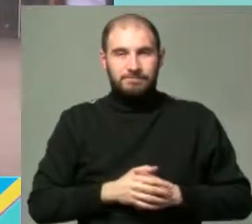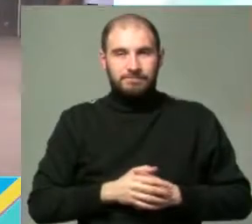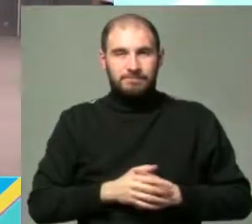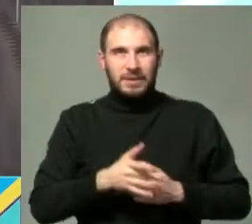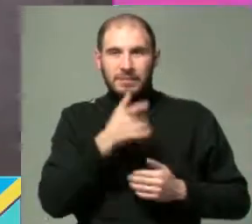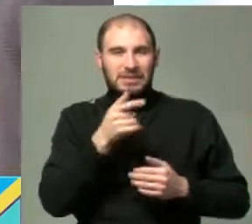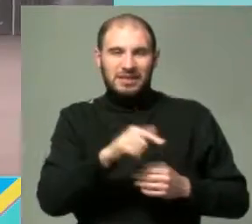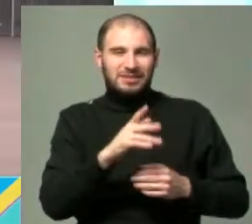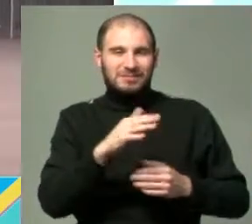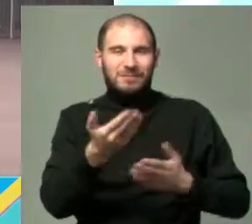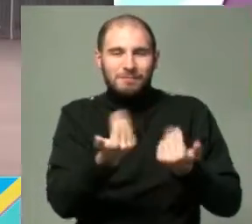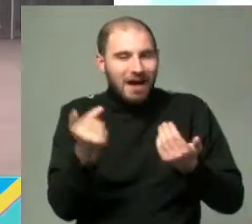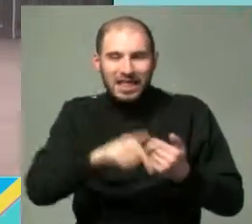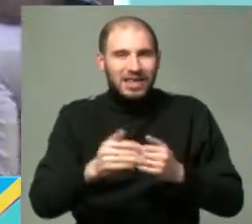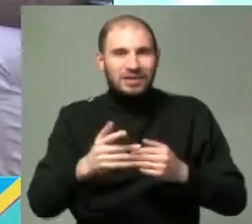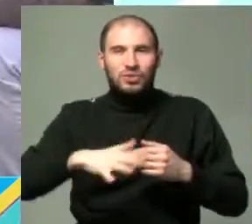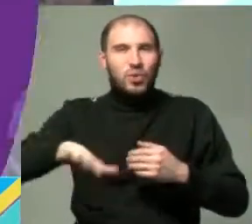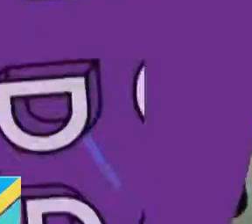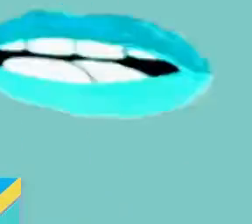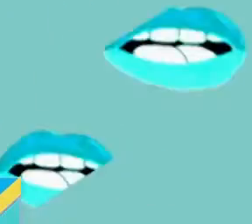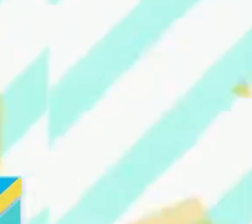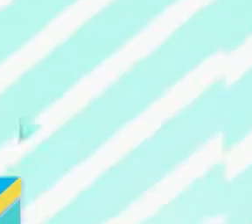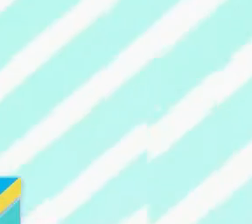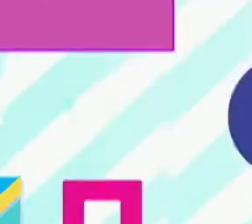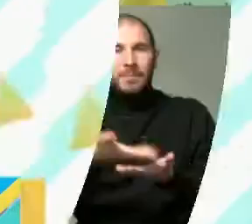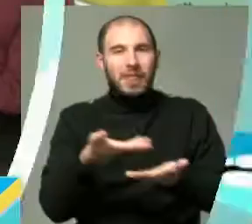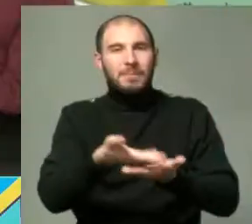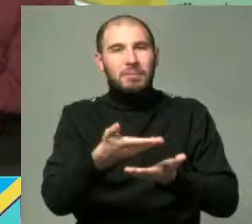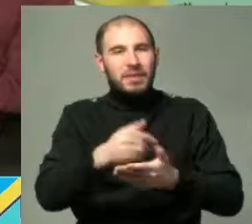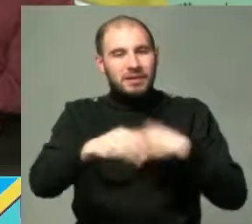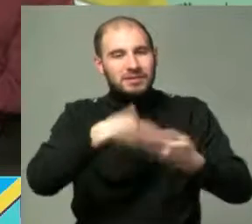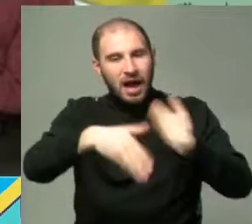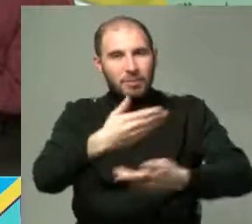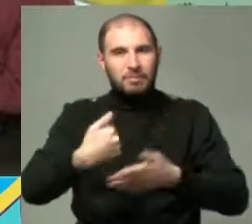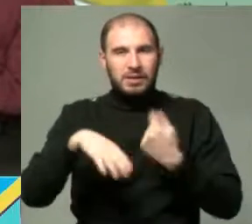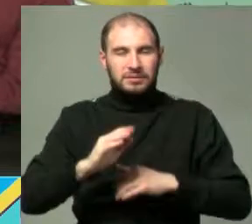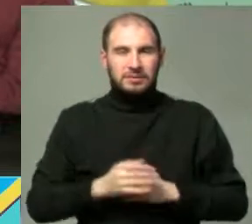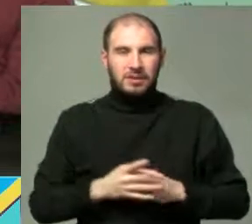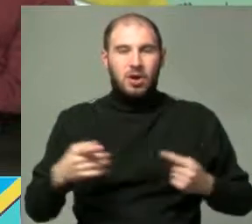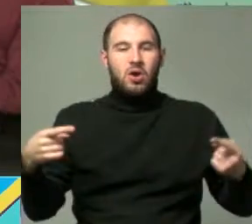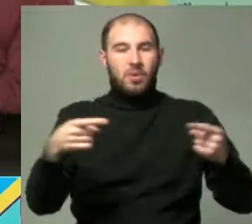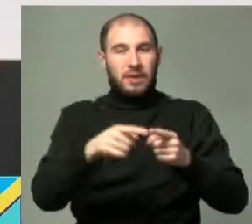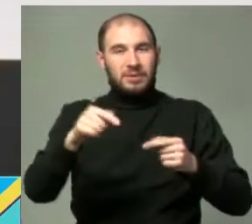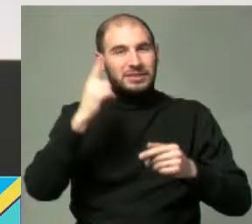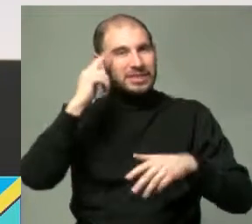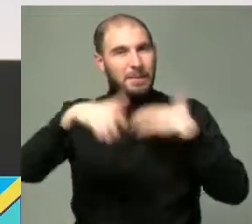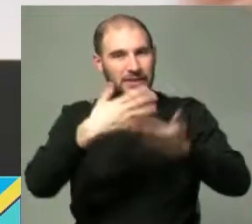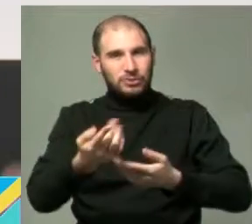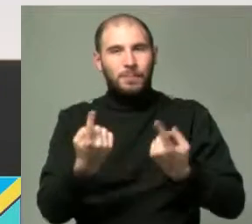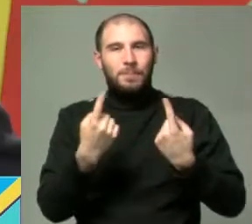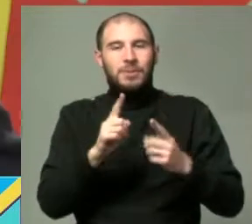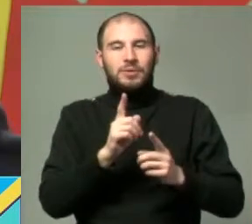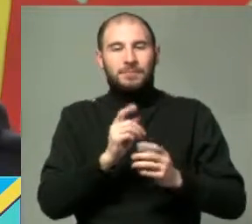ya queda obsoleta para un mercado que te va pidiendo cambios permanentes. Entonces, apuntar a capacitaciones, pero